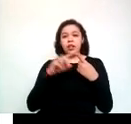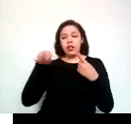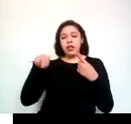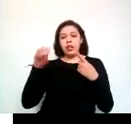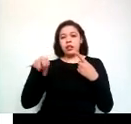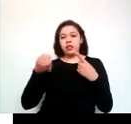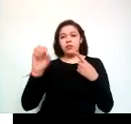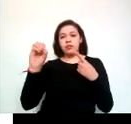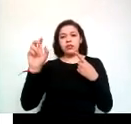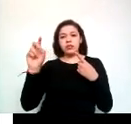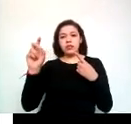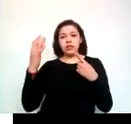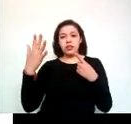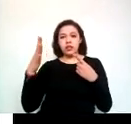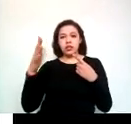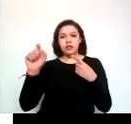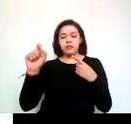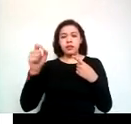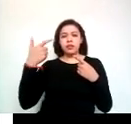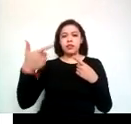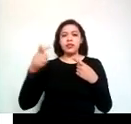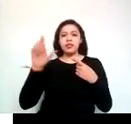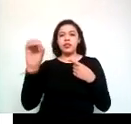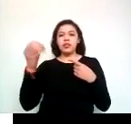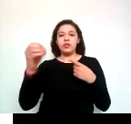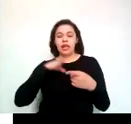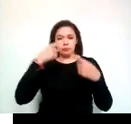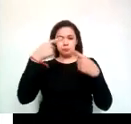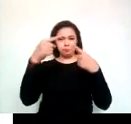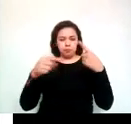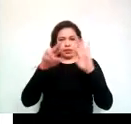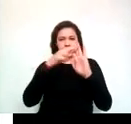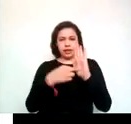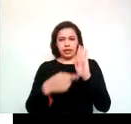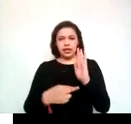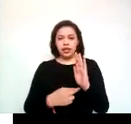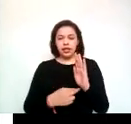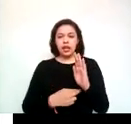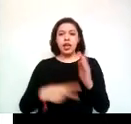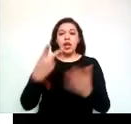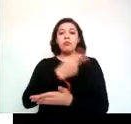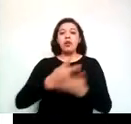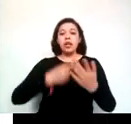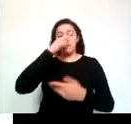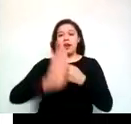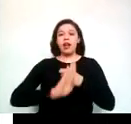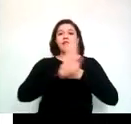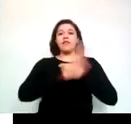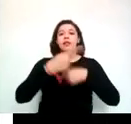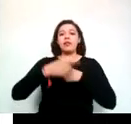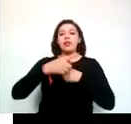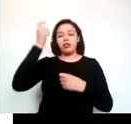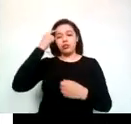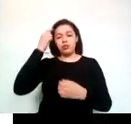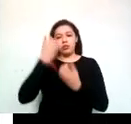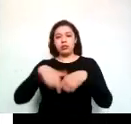octubre, tiene estos siguientes requerimientos: la creación de una política de prevención de riesgos psicosociales, la